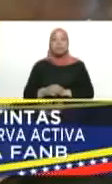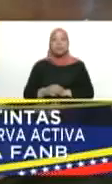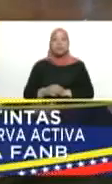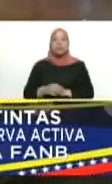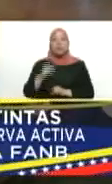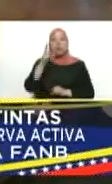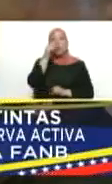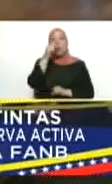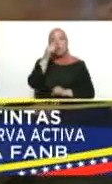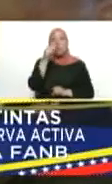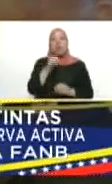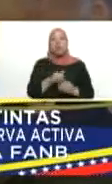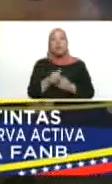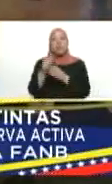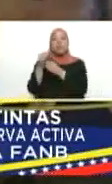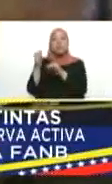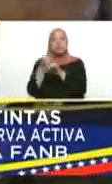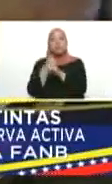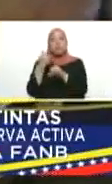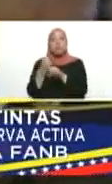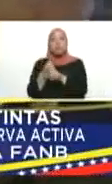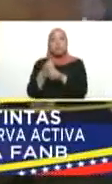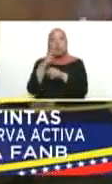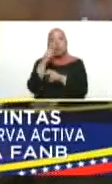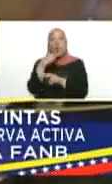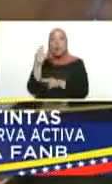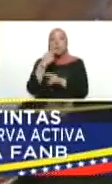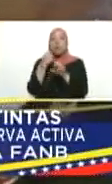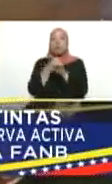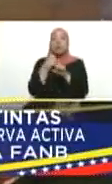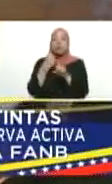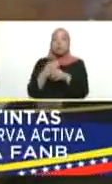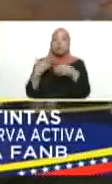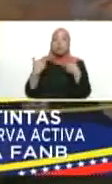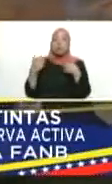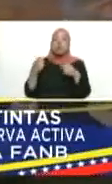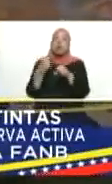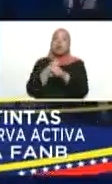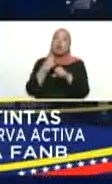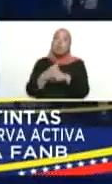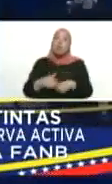Un hombre leal, trabajador, honesto, sacrificado,